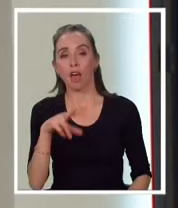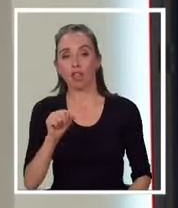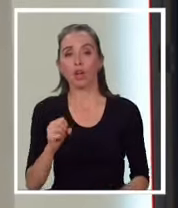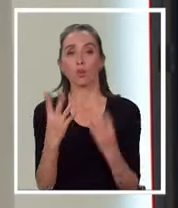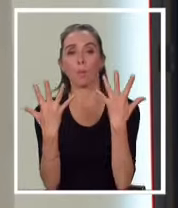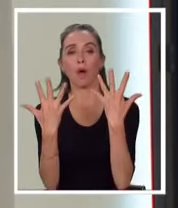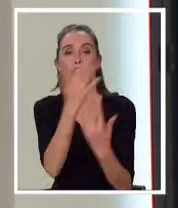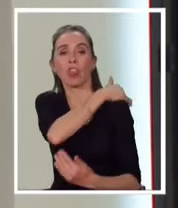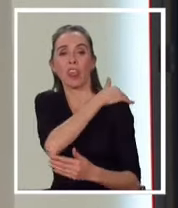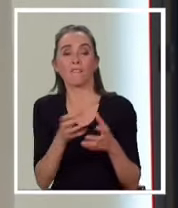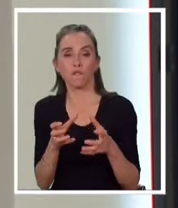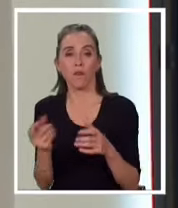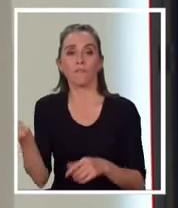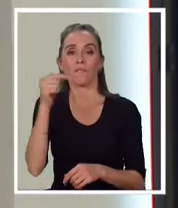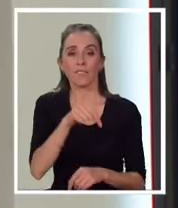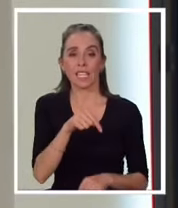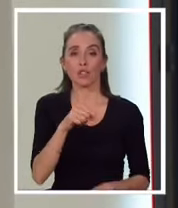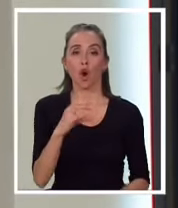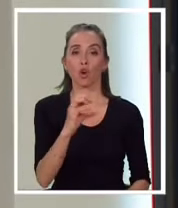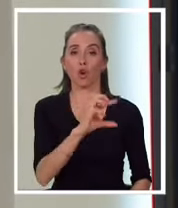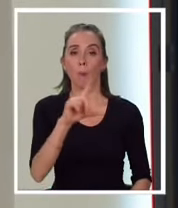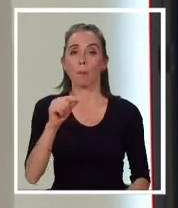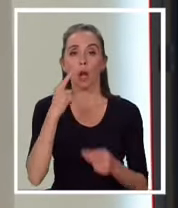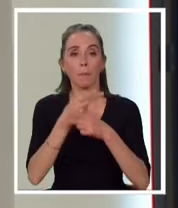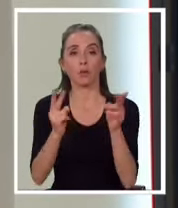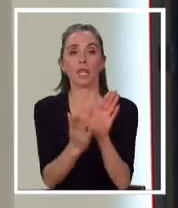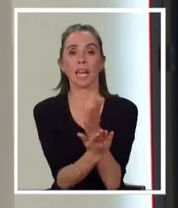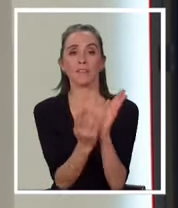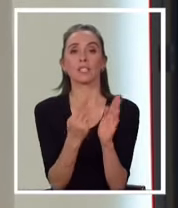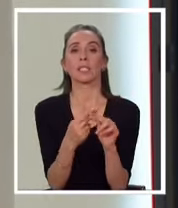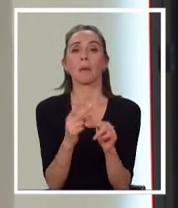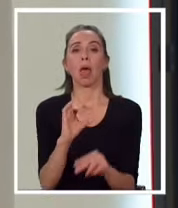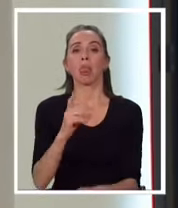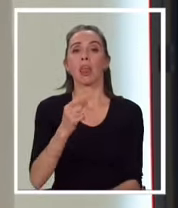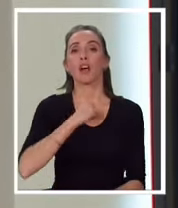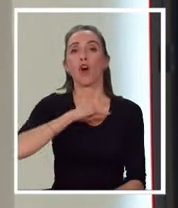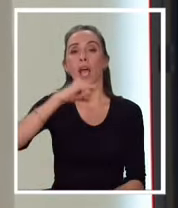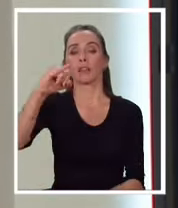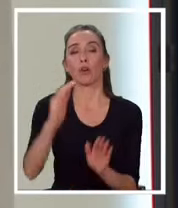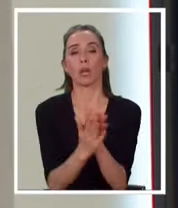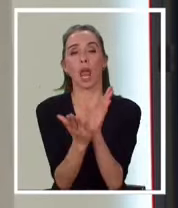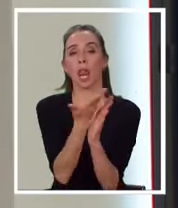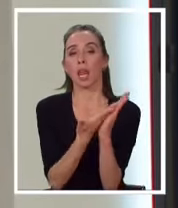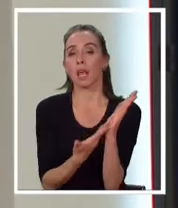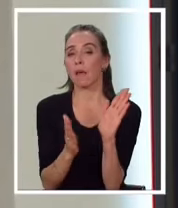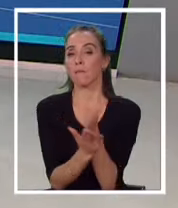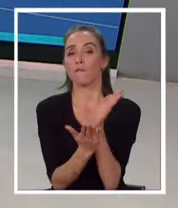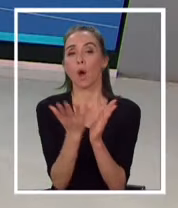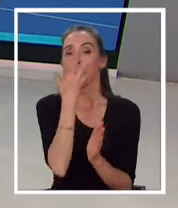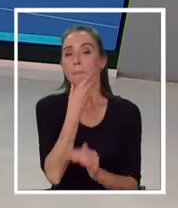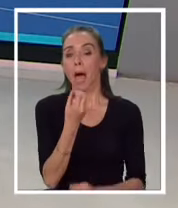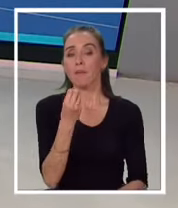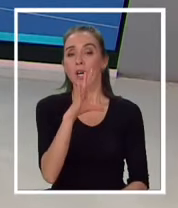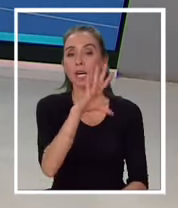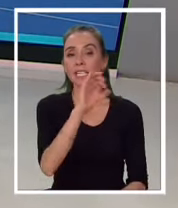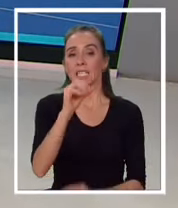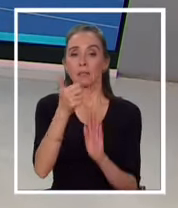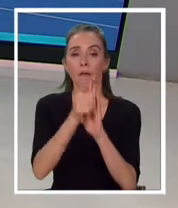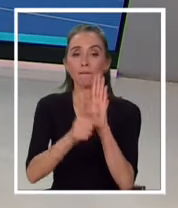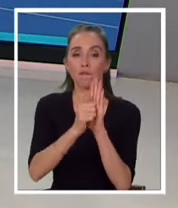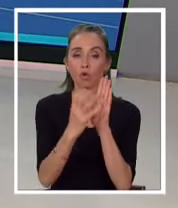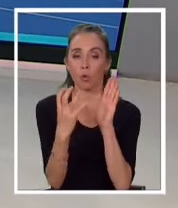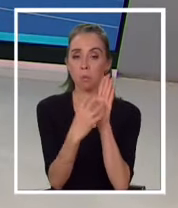10, Pedro. Claro, porque él vino a la presentación de un libro que se llama Diego Eterno, que es un libro maravilloso con más de 500